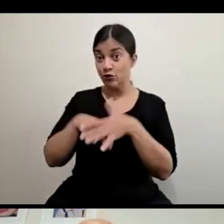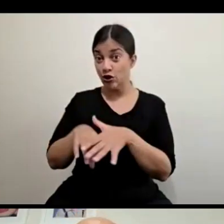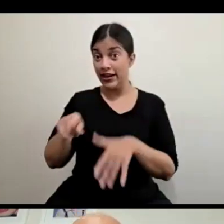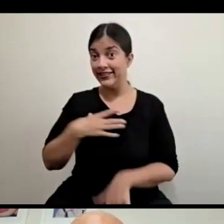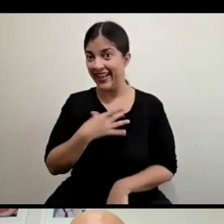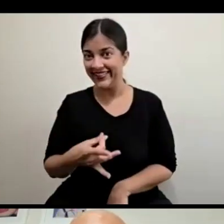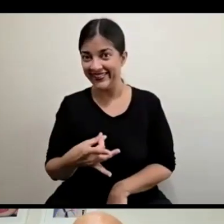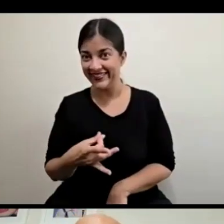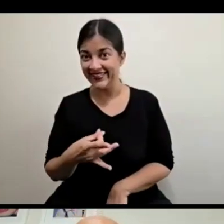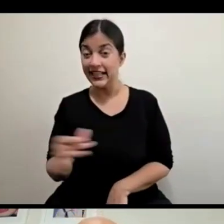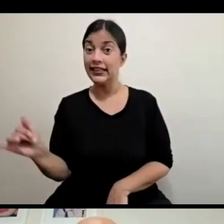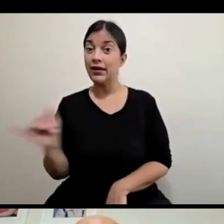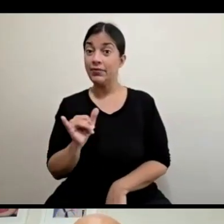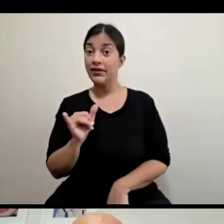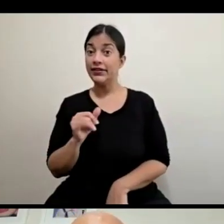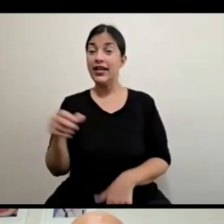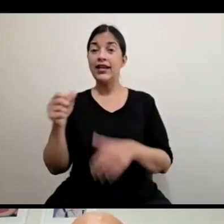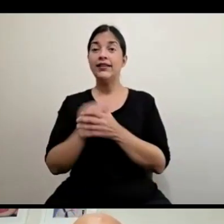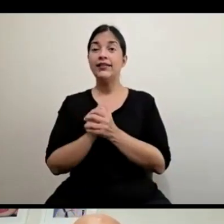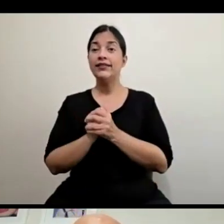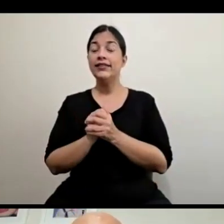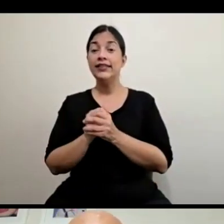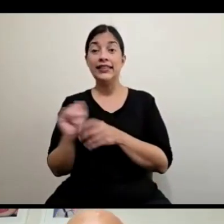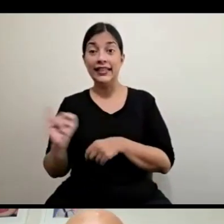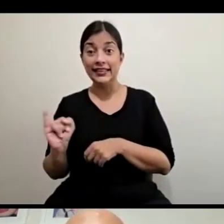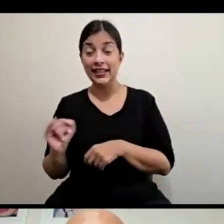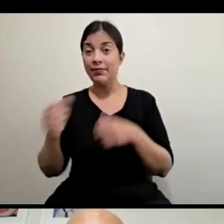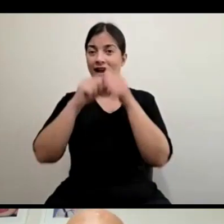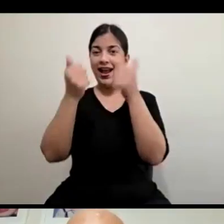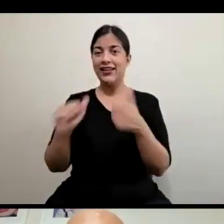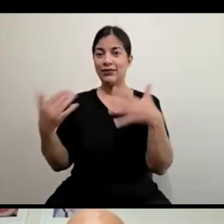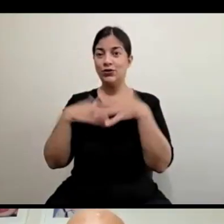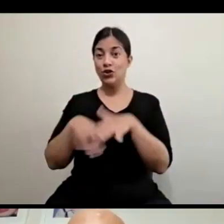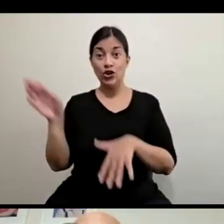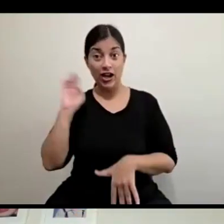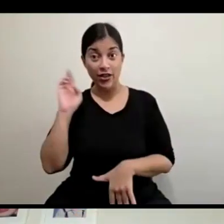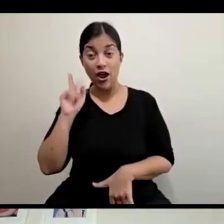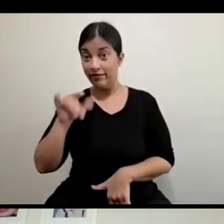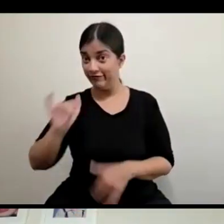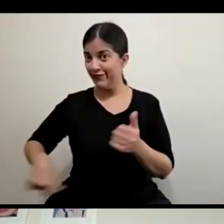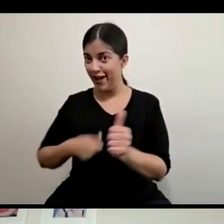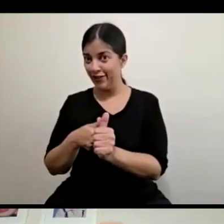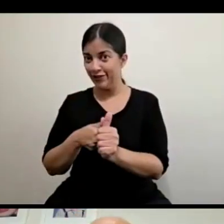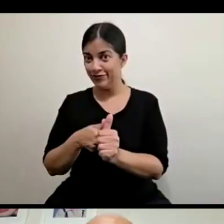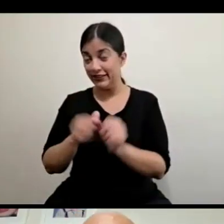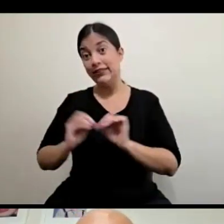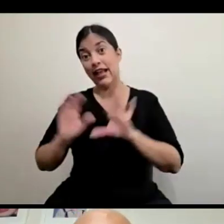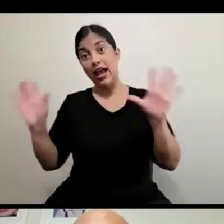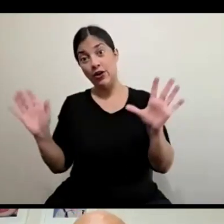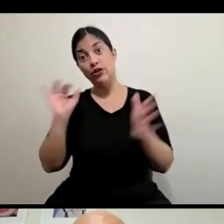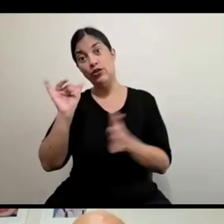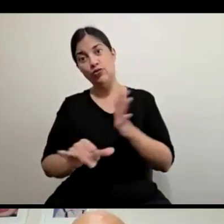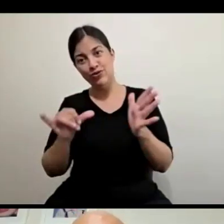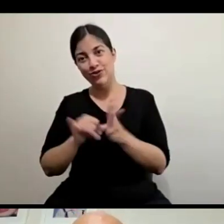dan like. También nos consiguen en Instagram como Arte Fusión Radio, ahí me le dan follow. Por supuesto, nuestro canal de